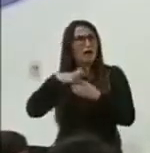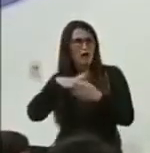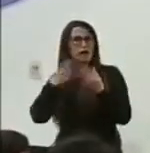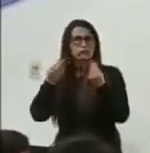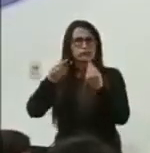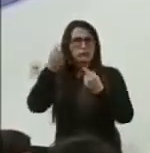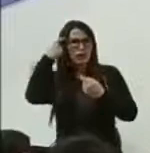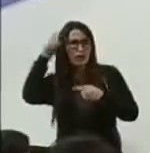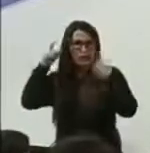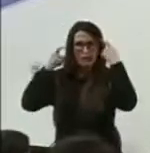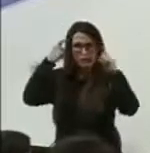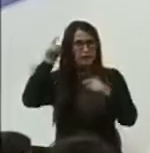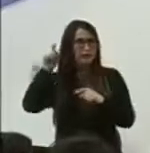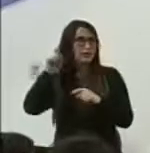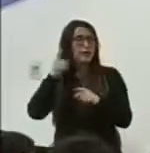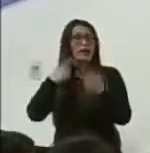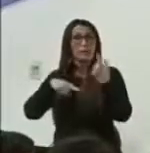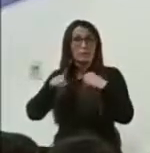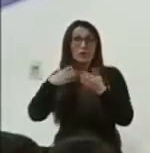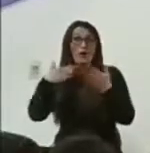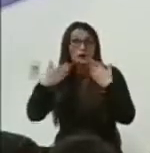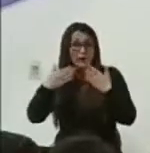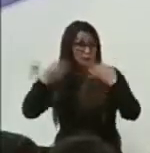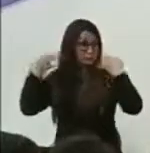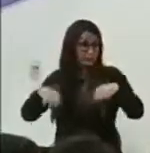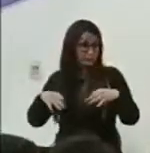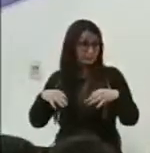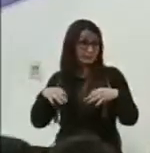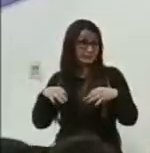ideas, pero desde la realidad.